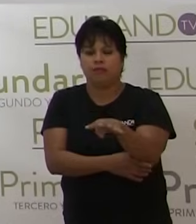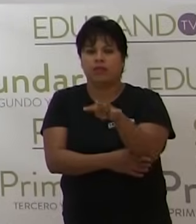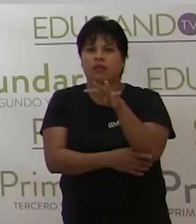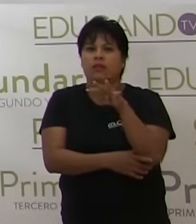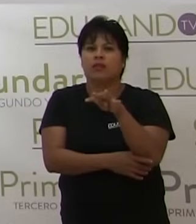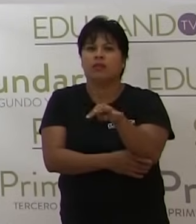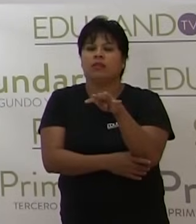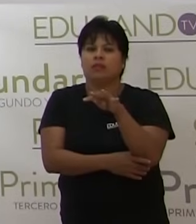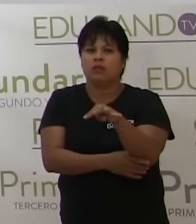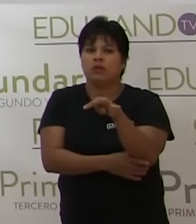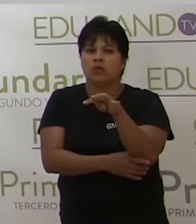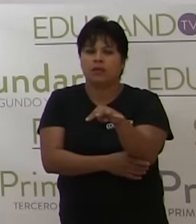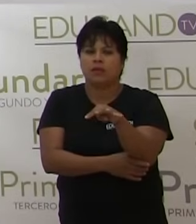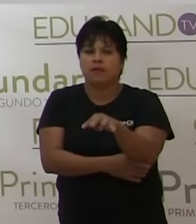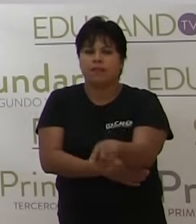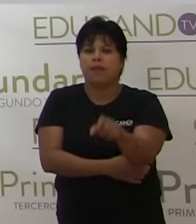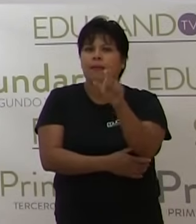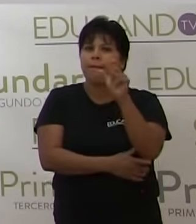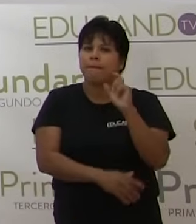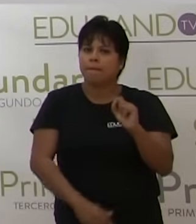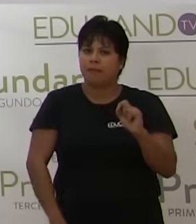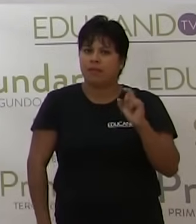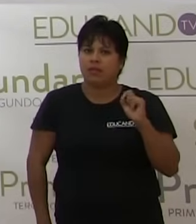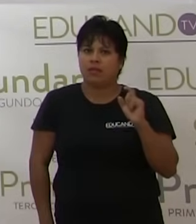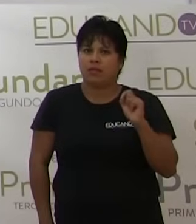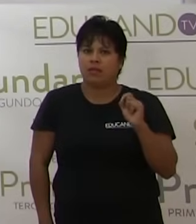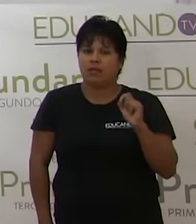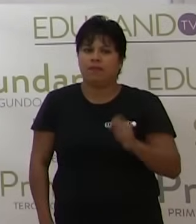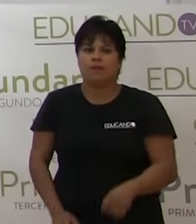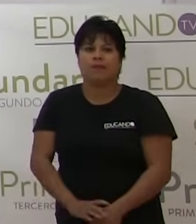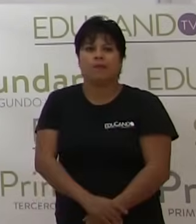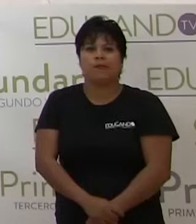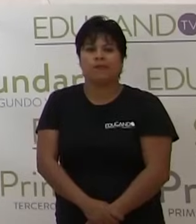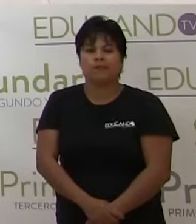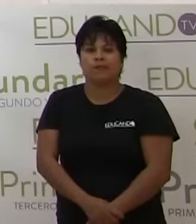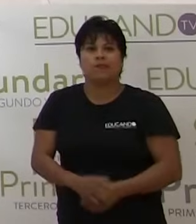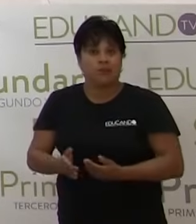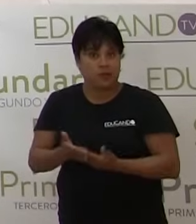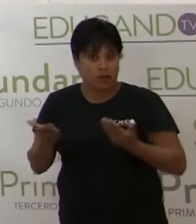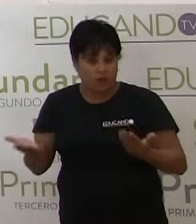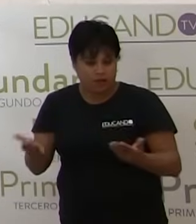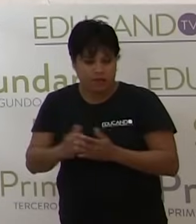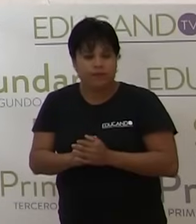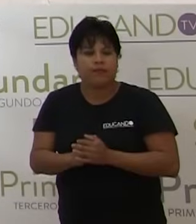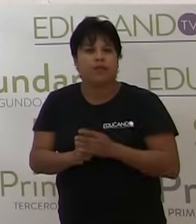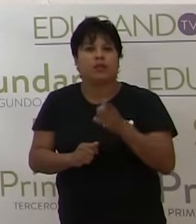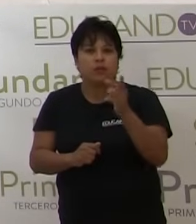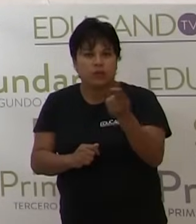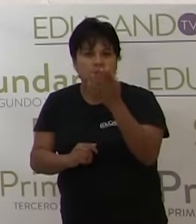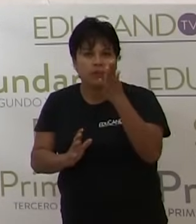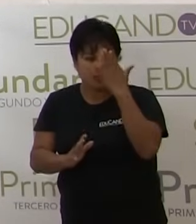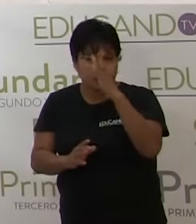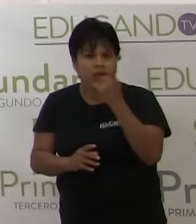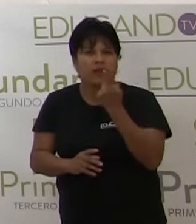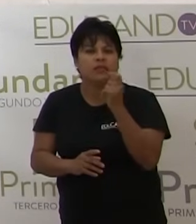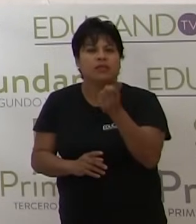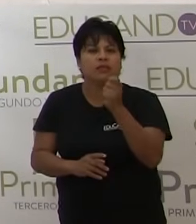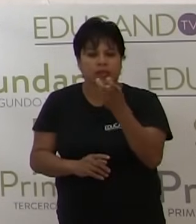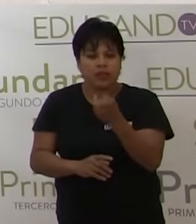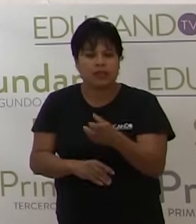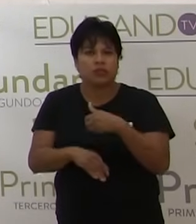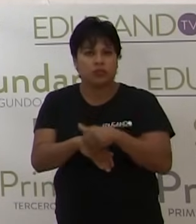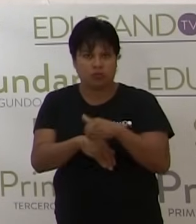18 19 y 20 habrá niños que ya saben qué significan estos